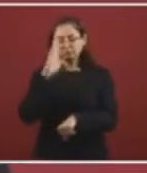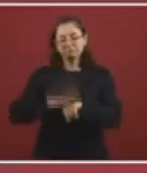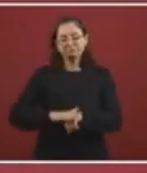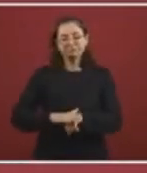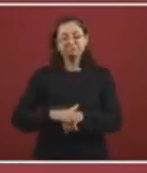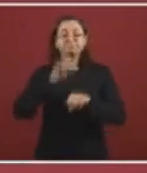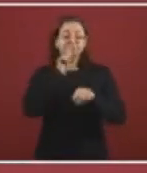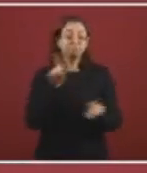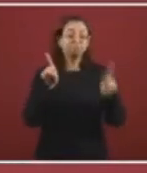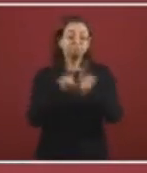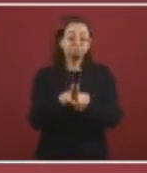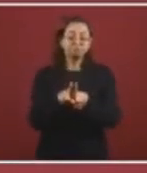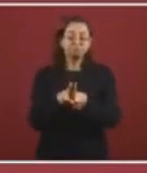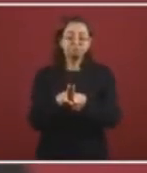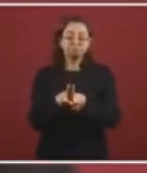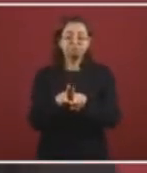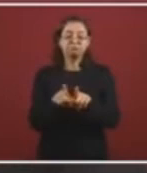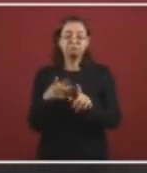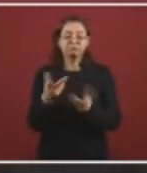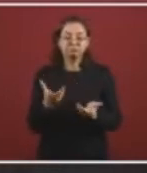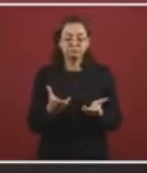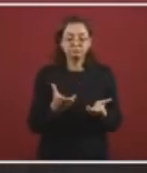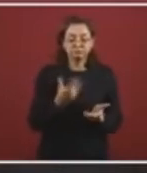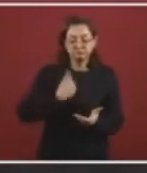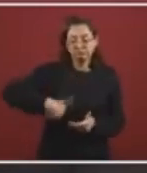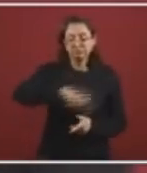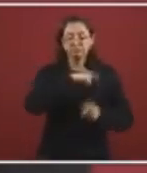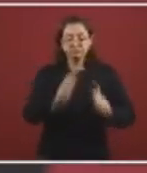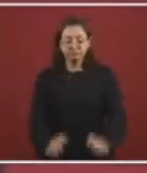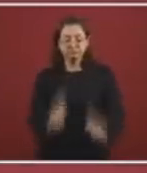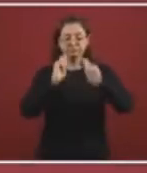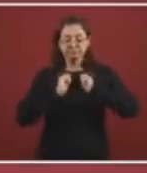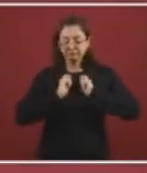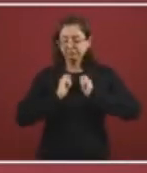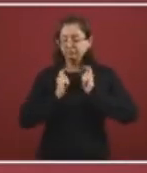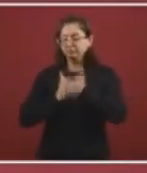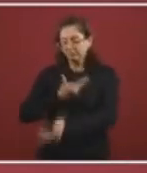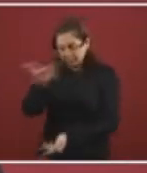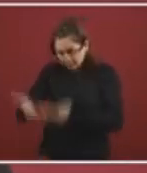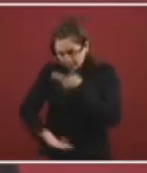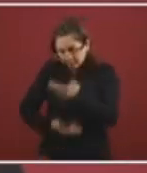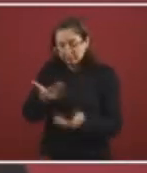mientras estemos al servicio del pueblo,